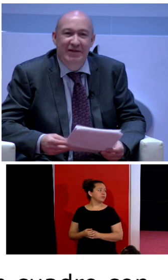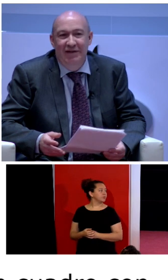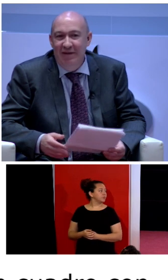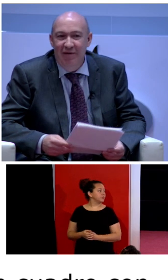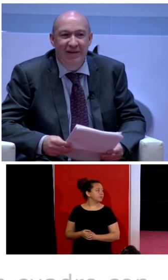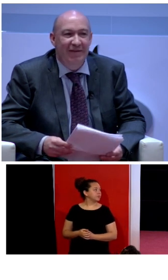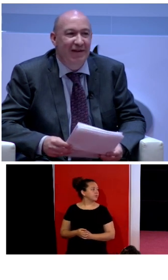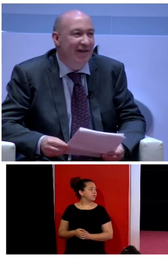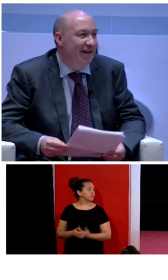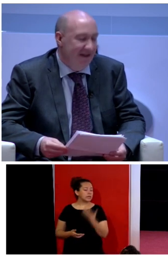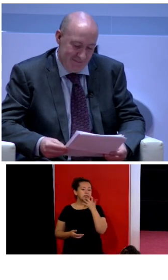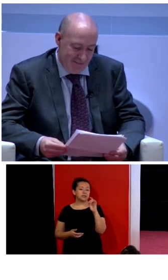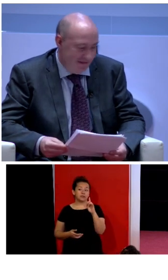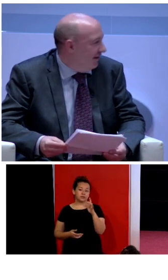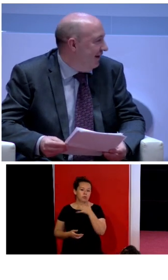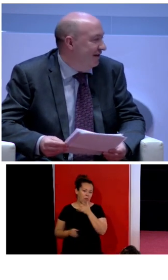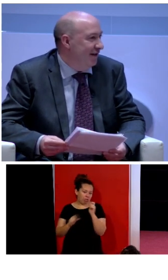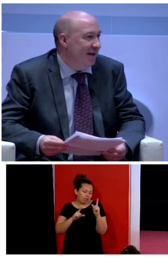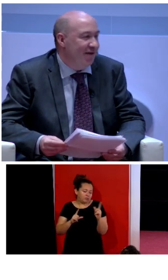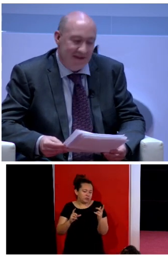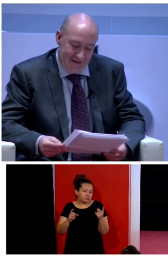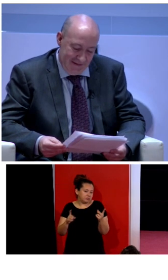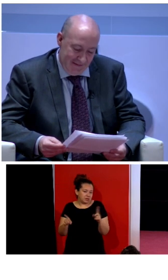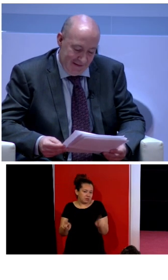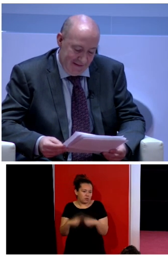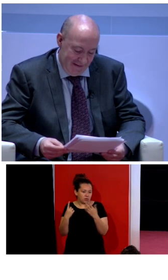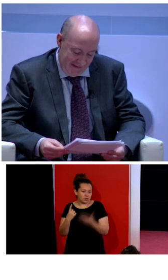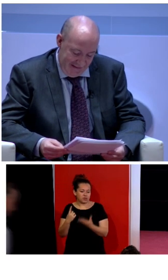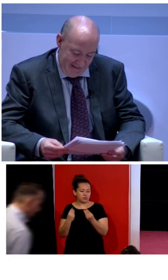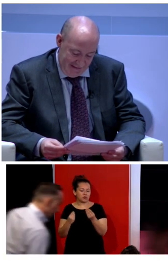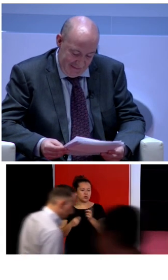Bueno, si no, tampoco tiene mayor... Vamos dando los datos, que no tiene mayor trascendencia.